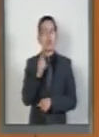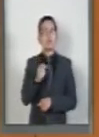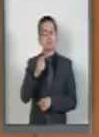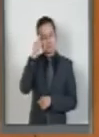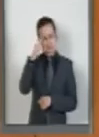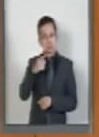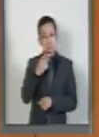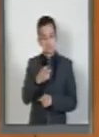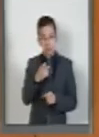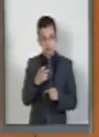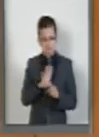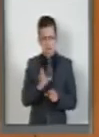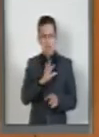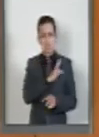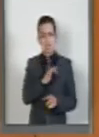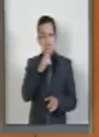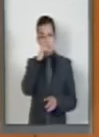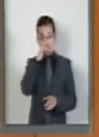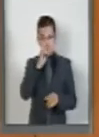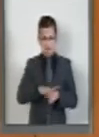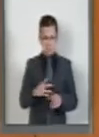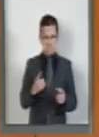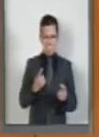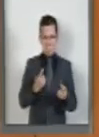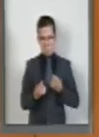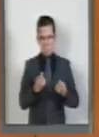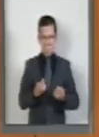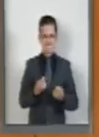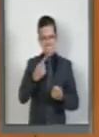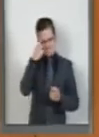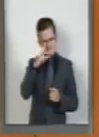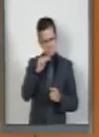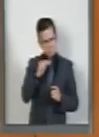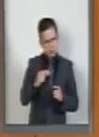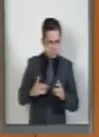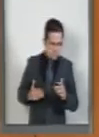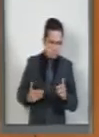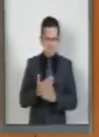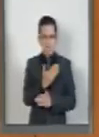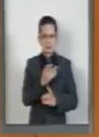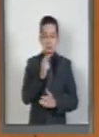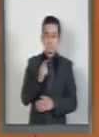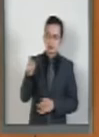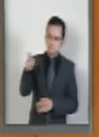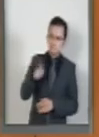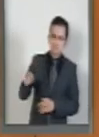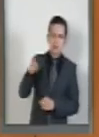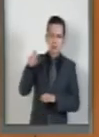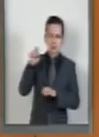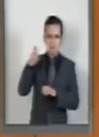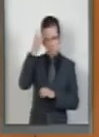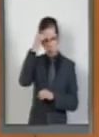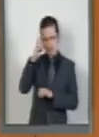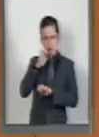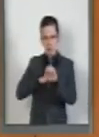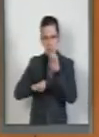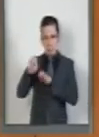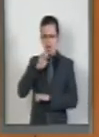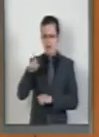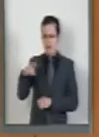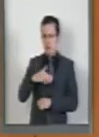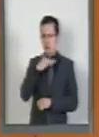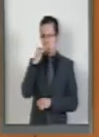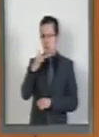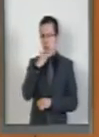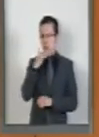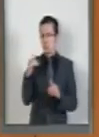cerrar el paso a esos empresarios corruptos que, en colusión con autoridades, se han servido del